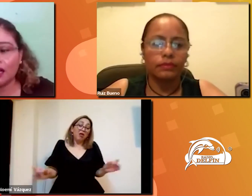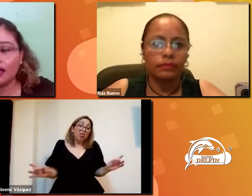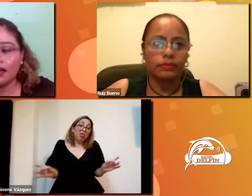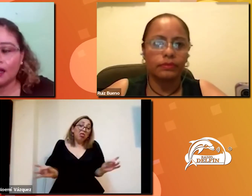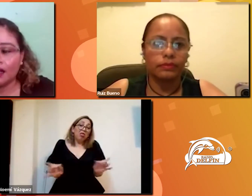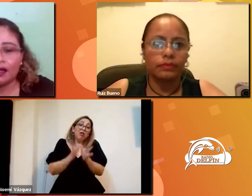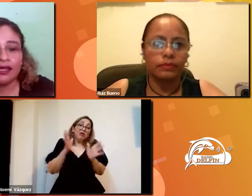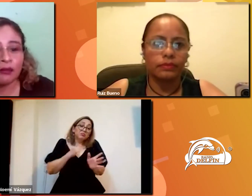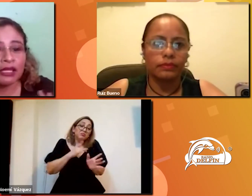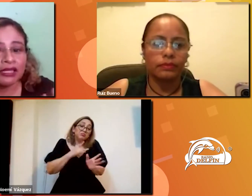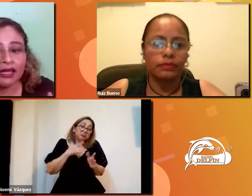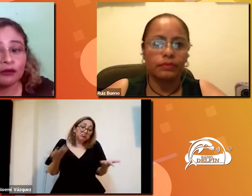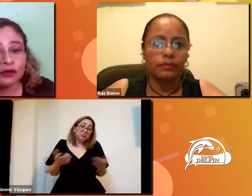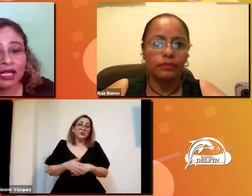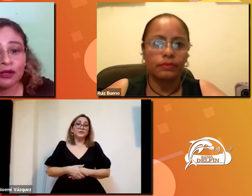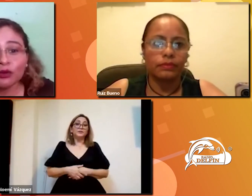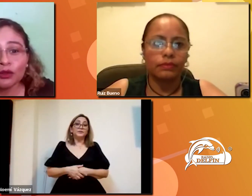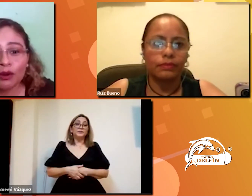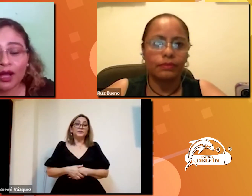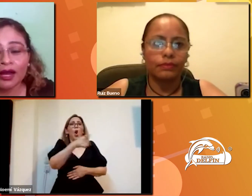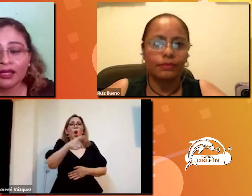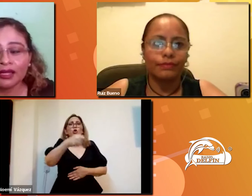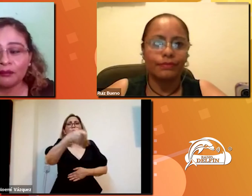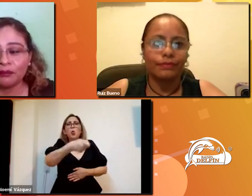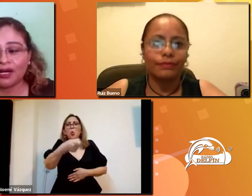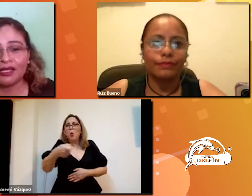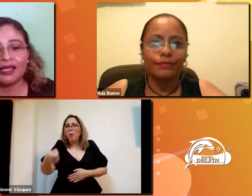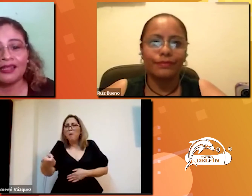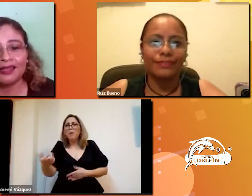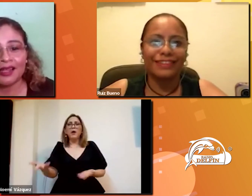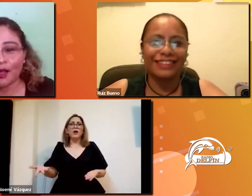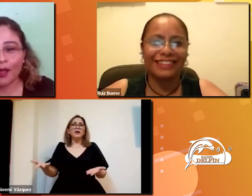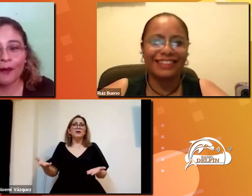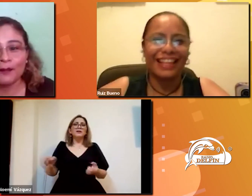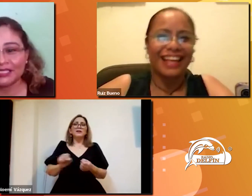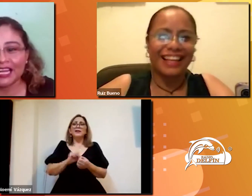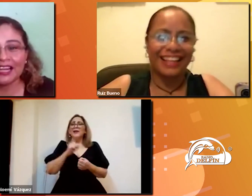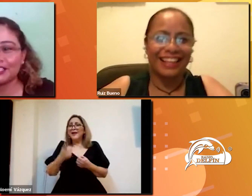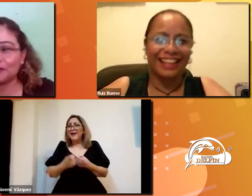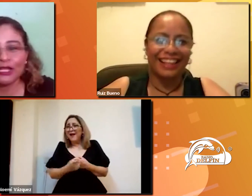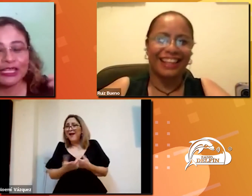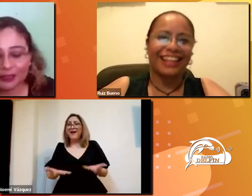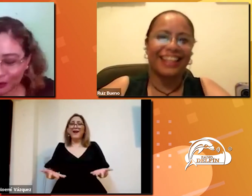bueno, ya, ¿quieres mandarle algún saludo a alguien para ya